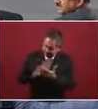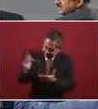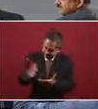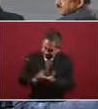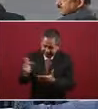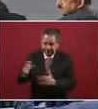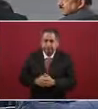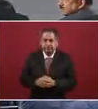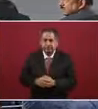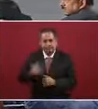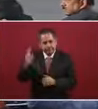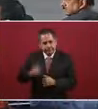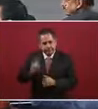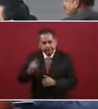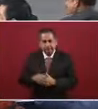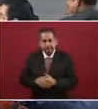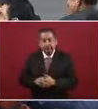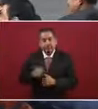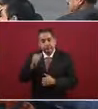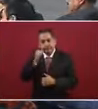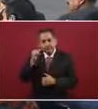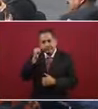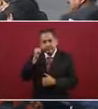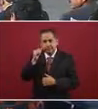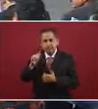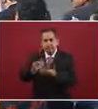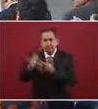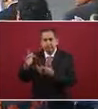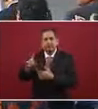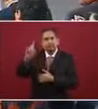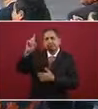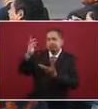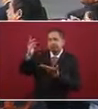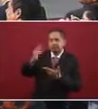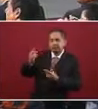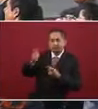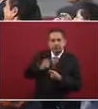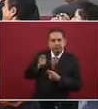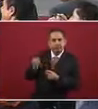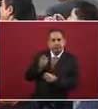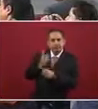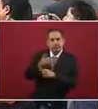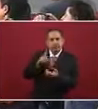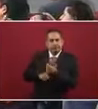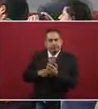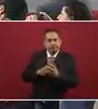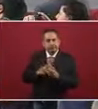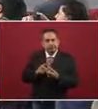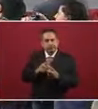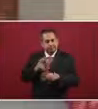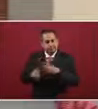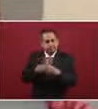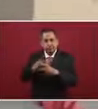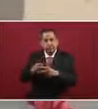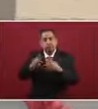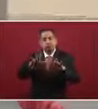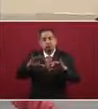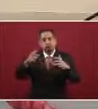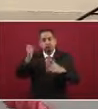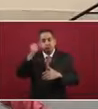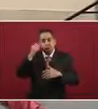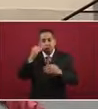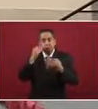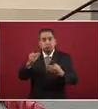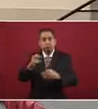gracias, y de verdad, ayer también, gracias a Dios, me dio la posibilidad de estar en la exhibición de